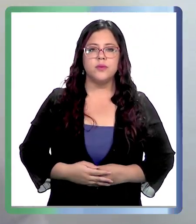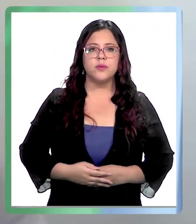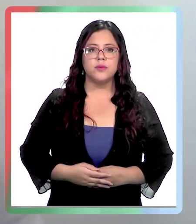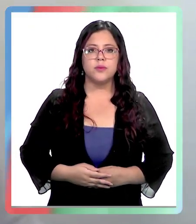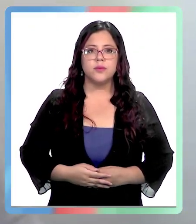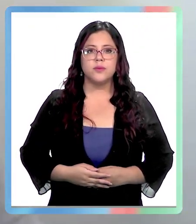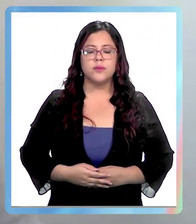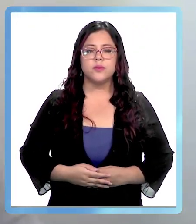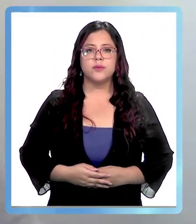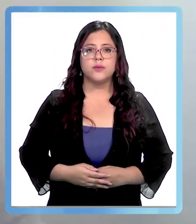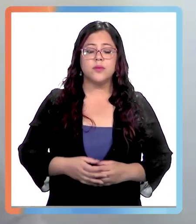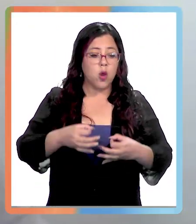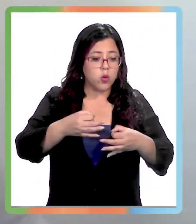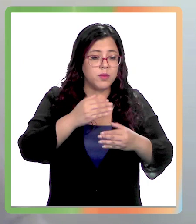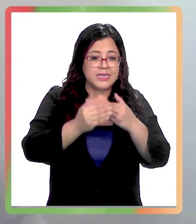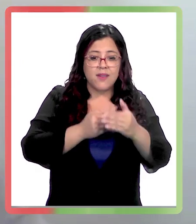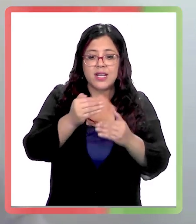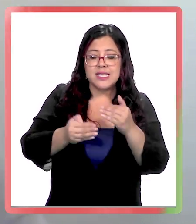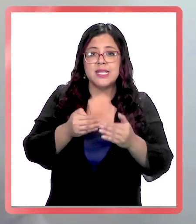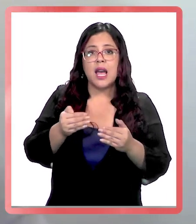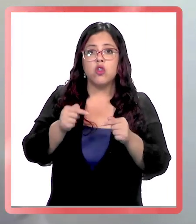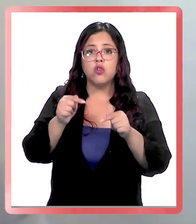curar al 90% de los pacientes.